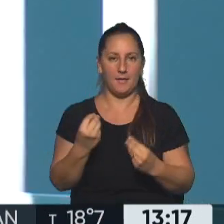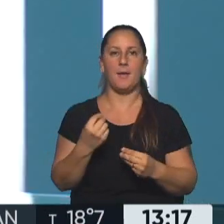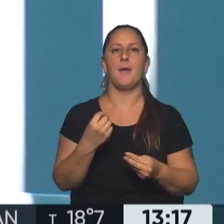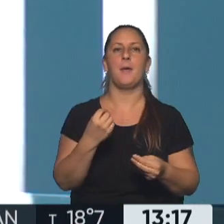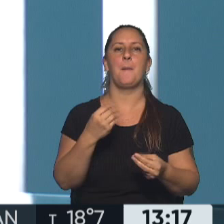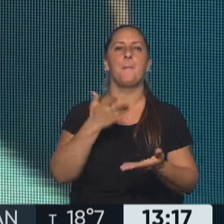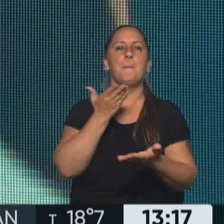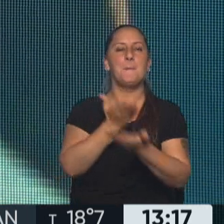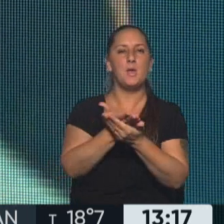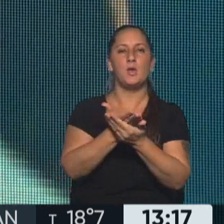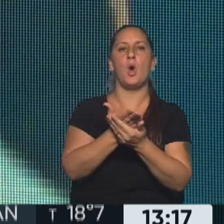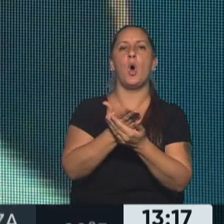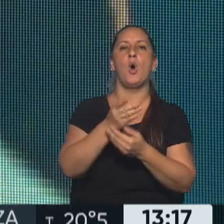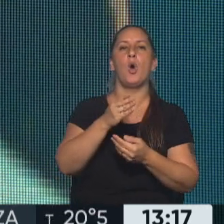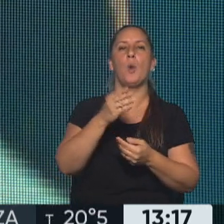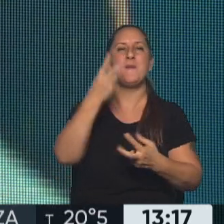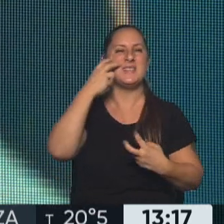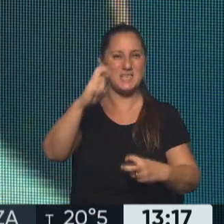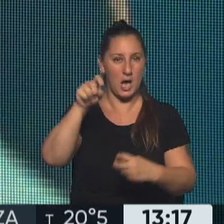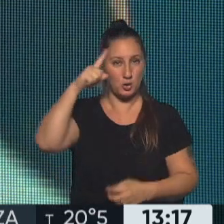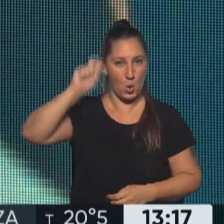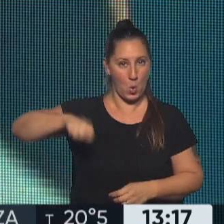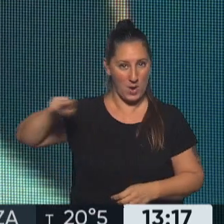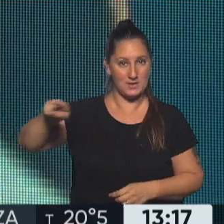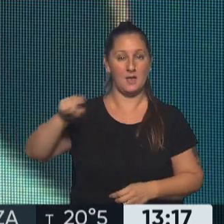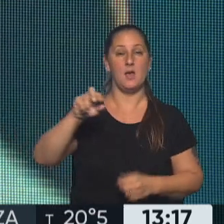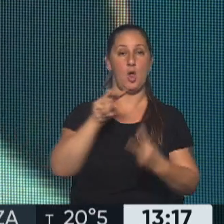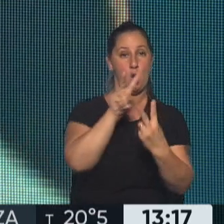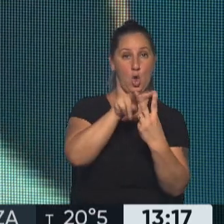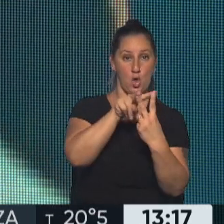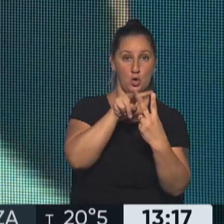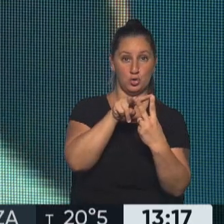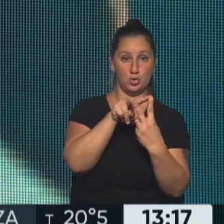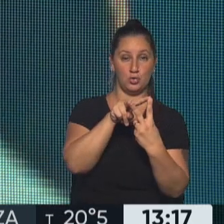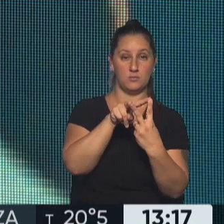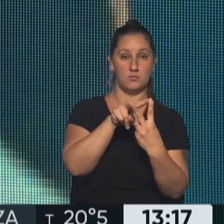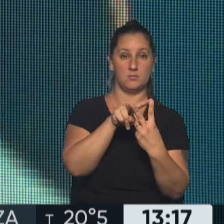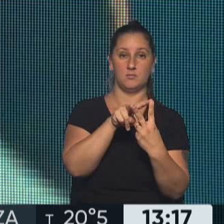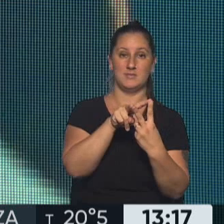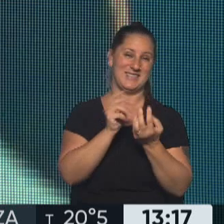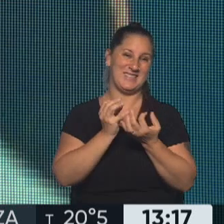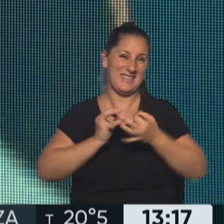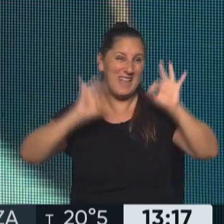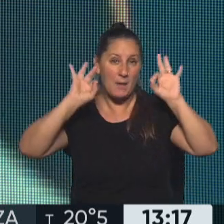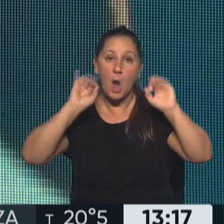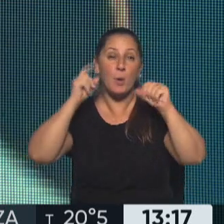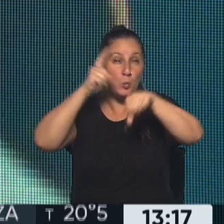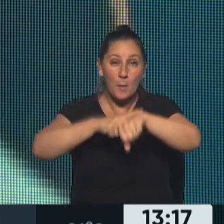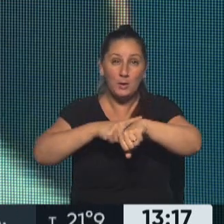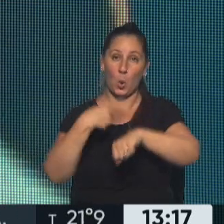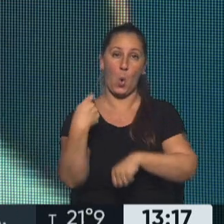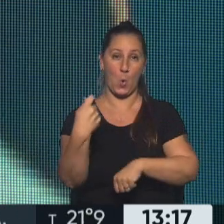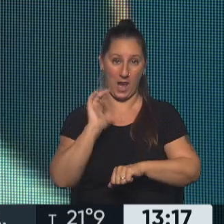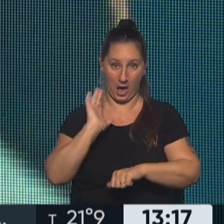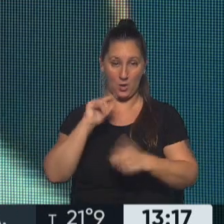pidió un jury para estos jueces los dos primeros piedrabuena herrera haber zafaron porque se jubilaron y